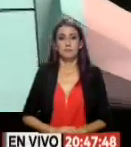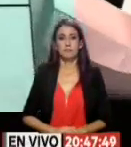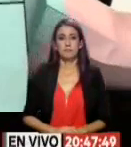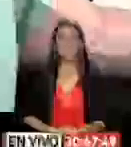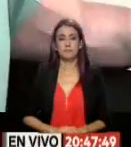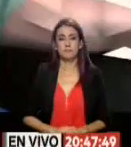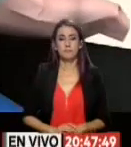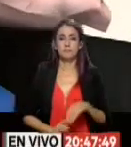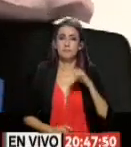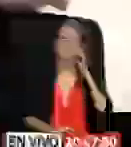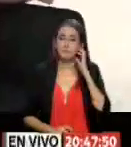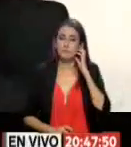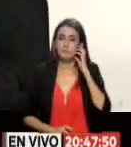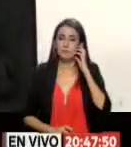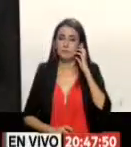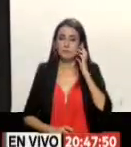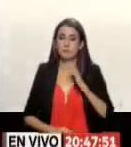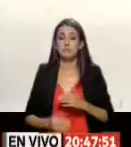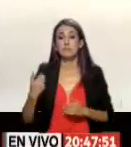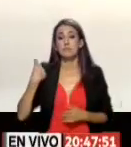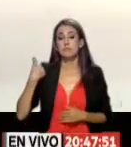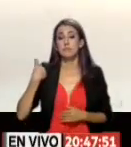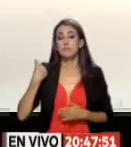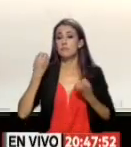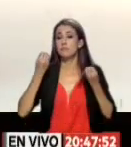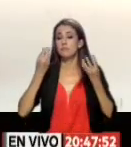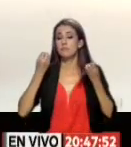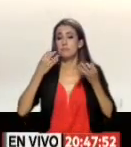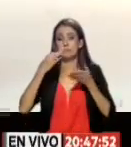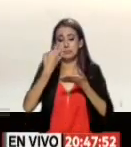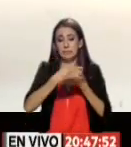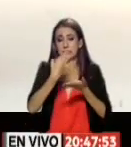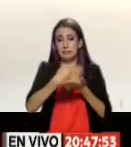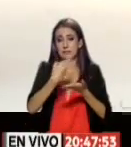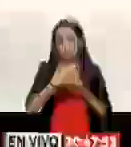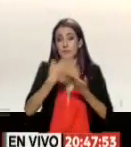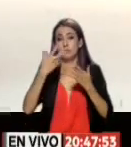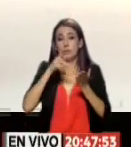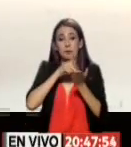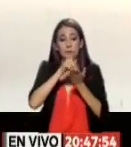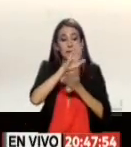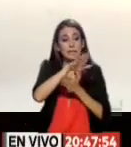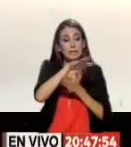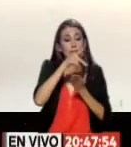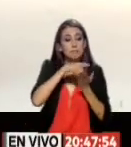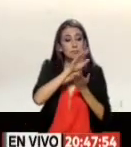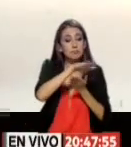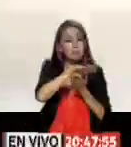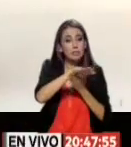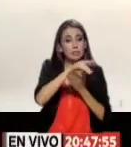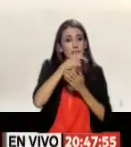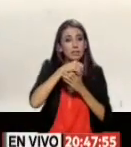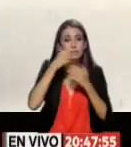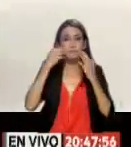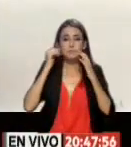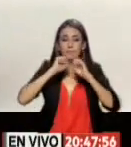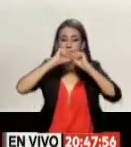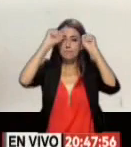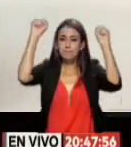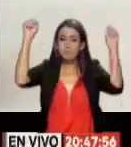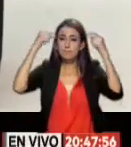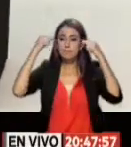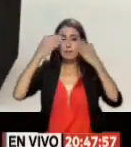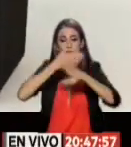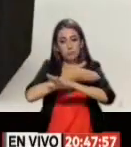Hey, Pedro, tienes muchas facturas que pagar el día de hoy. Pedro, desperézate, amigo. Será un